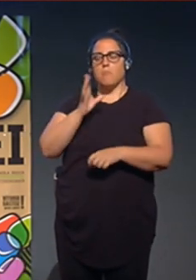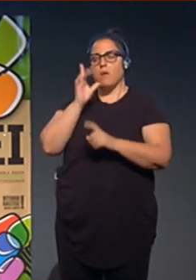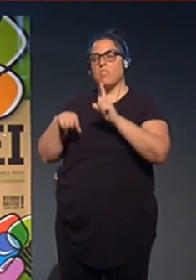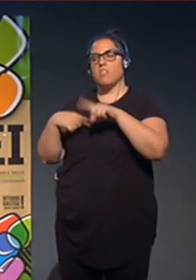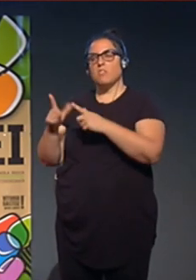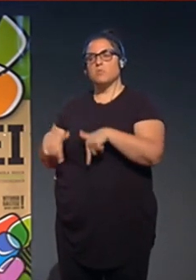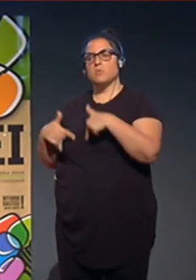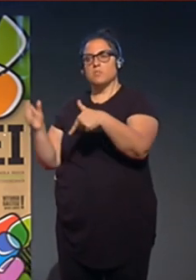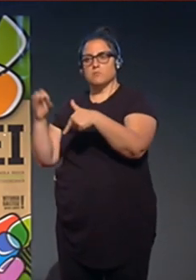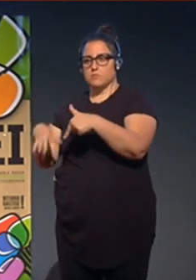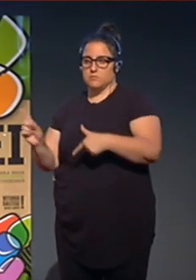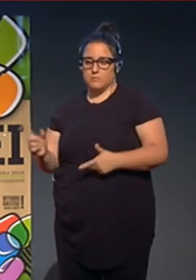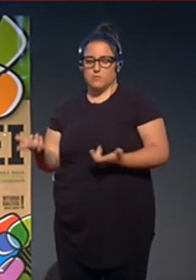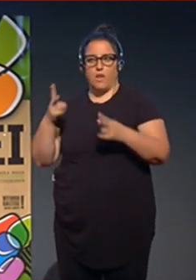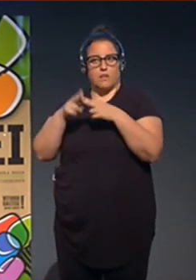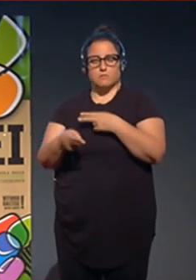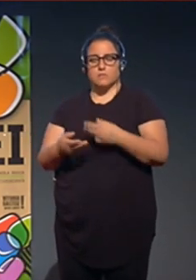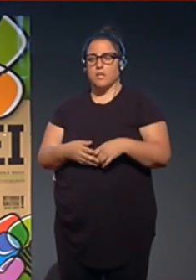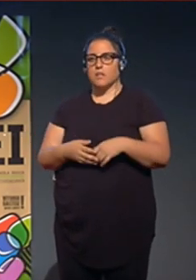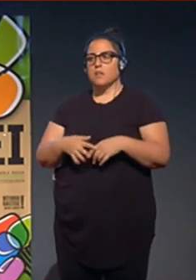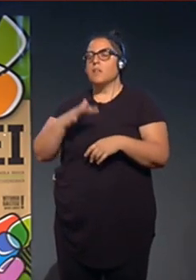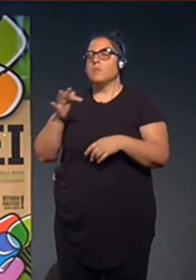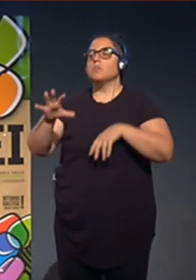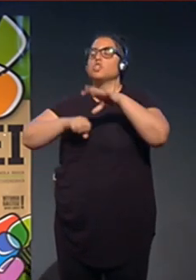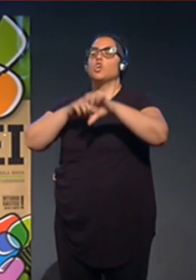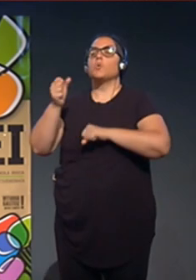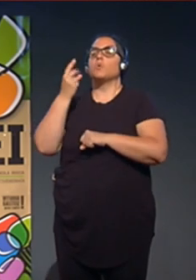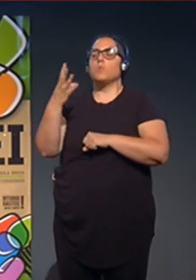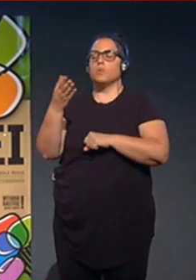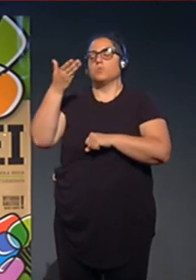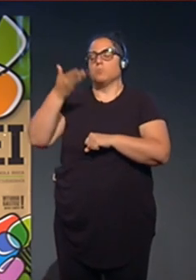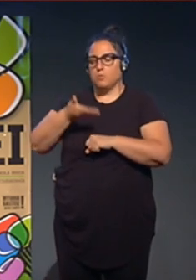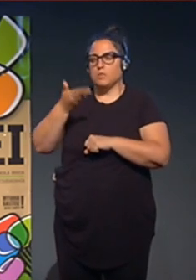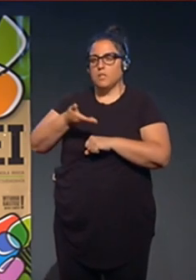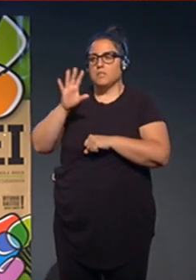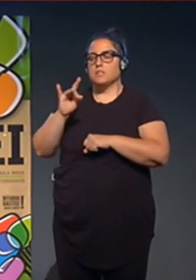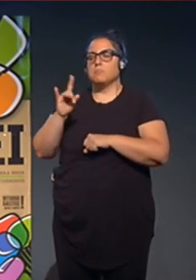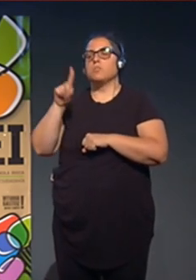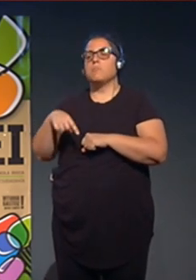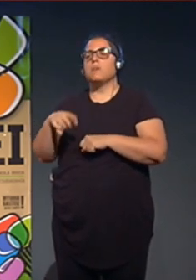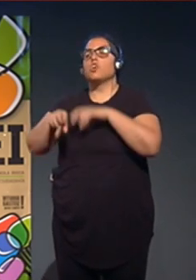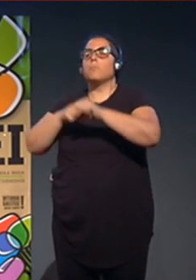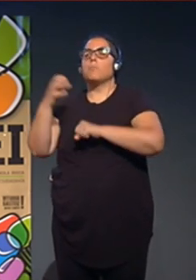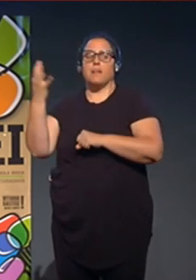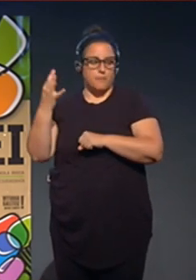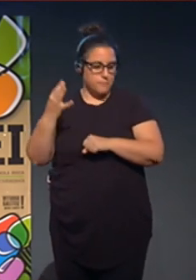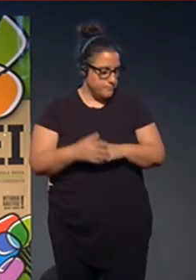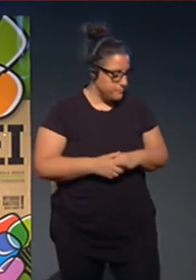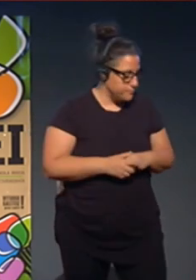y es más no solamente es cuánto compras que ya es muy importante sino qué compras